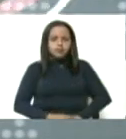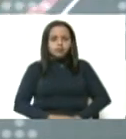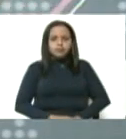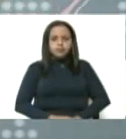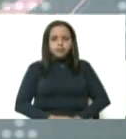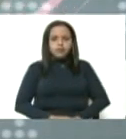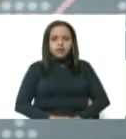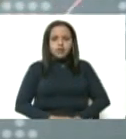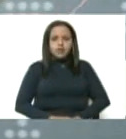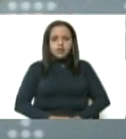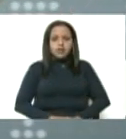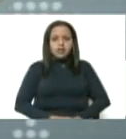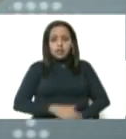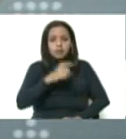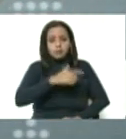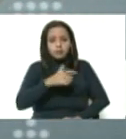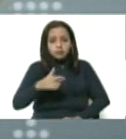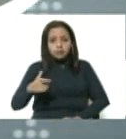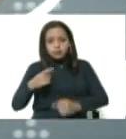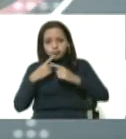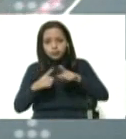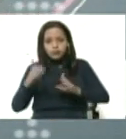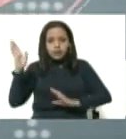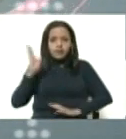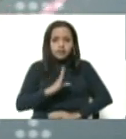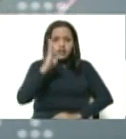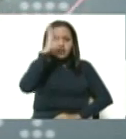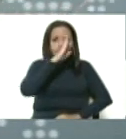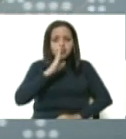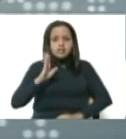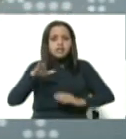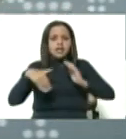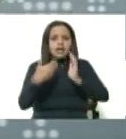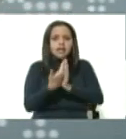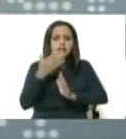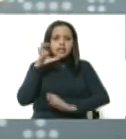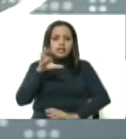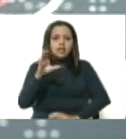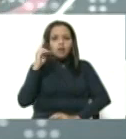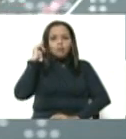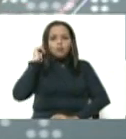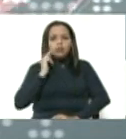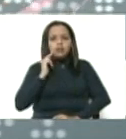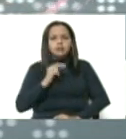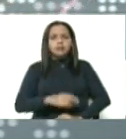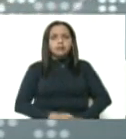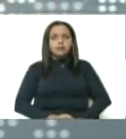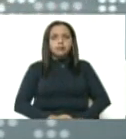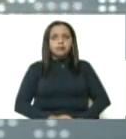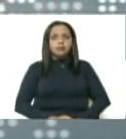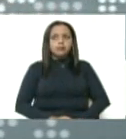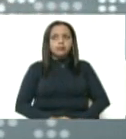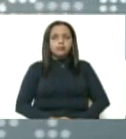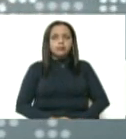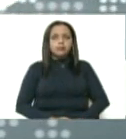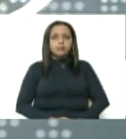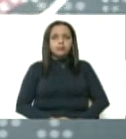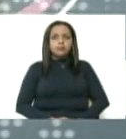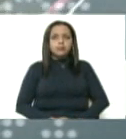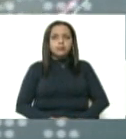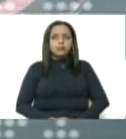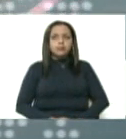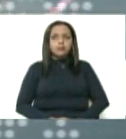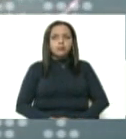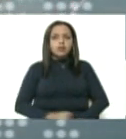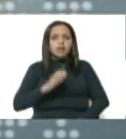selváticas desde Brasil hasta el estado de Bolívar. En el